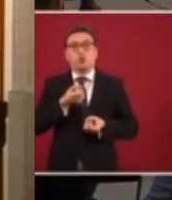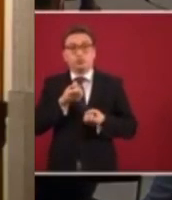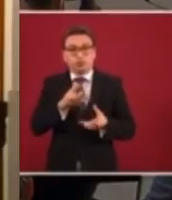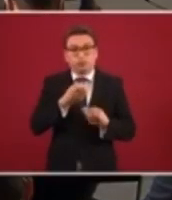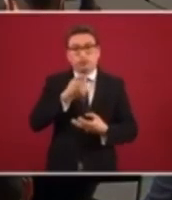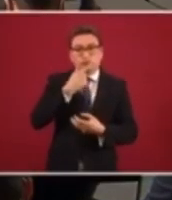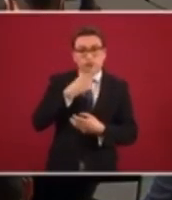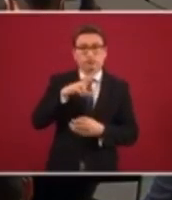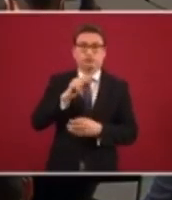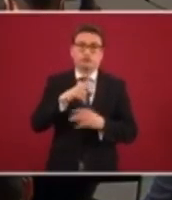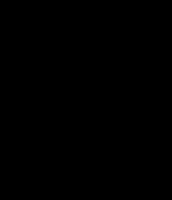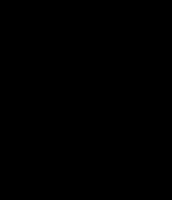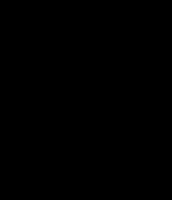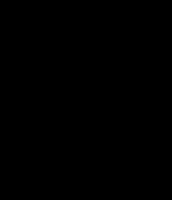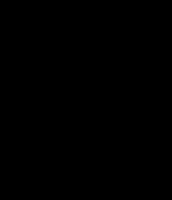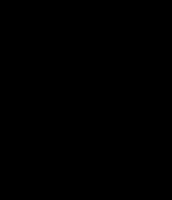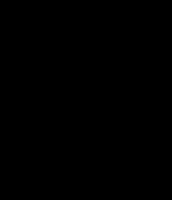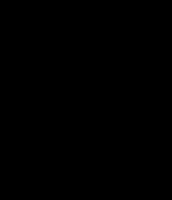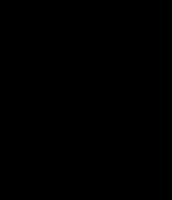las instituciones.